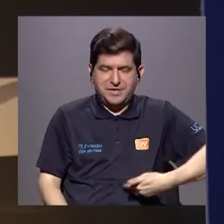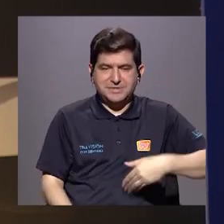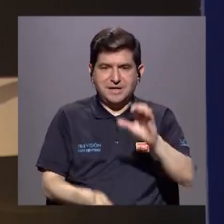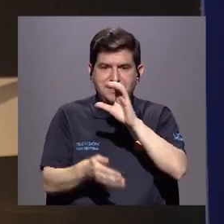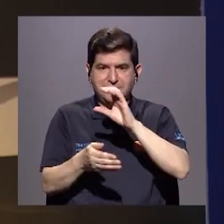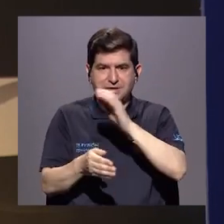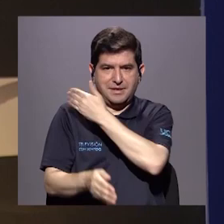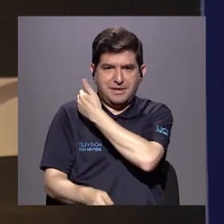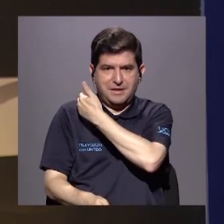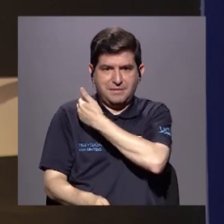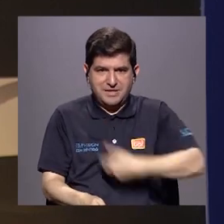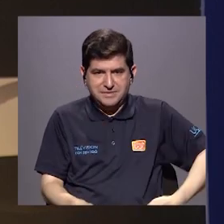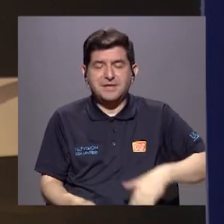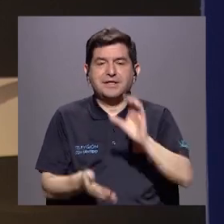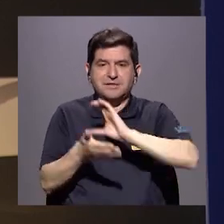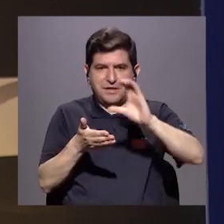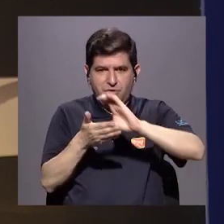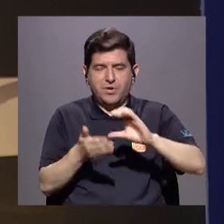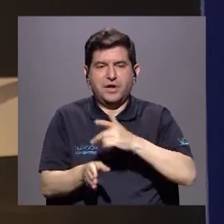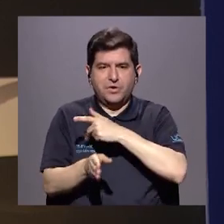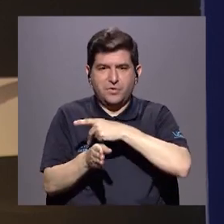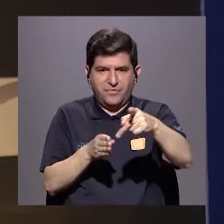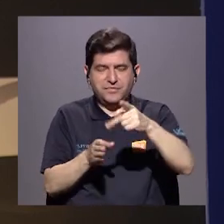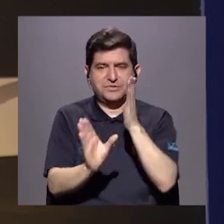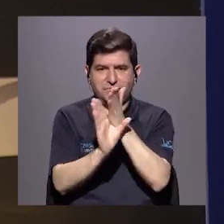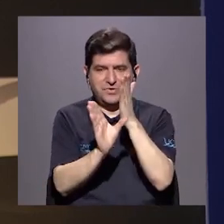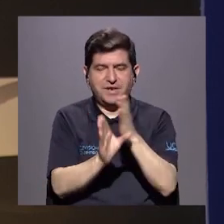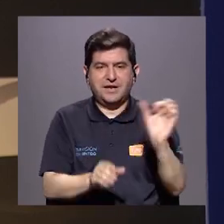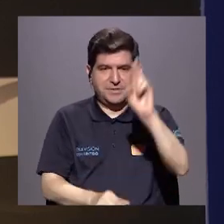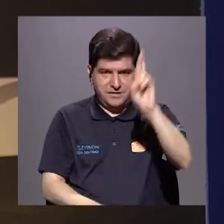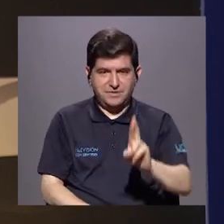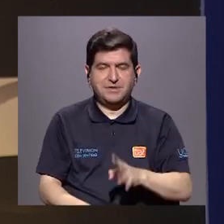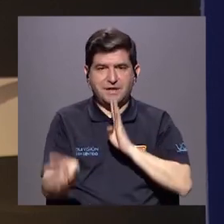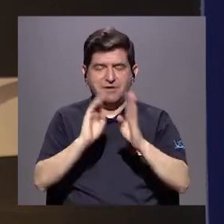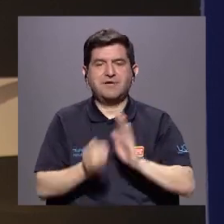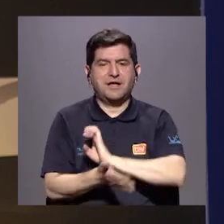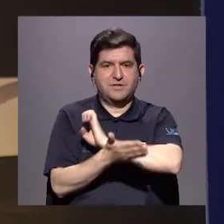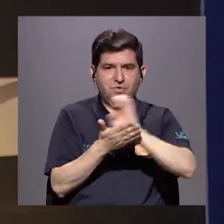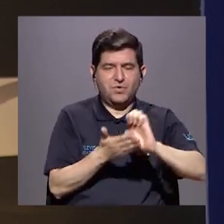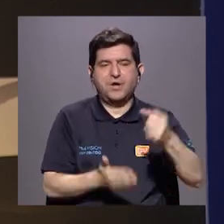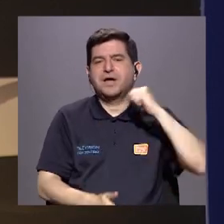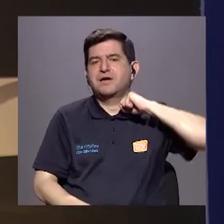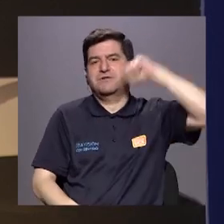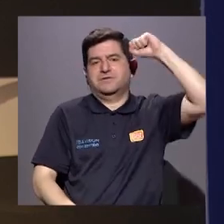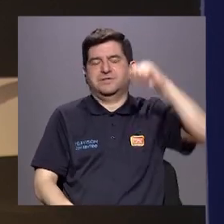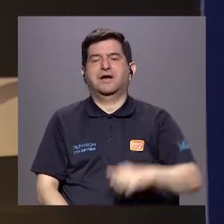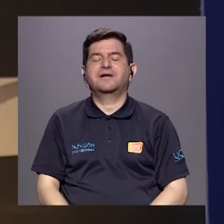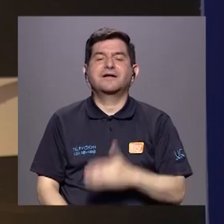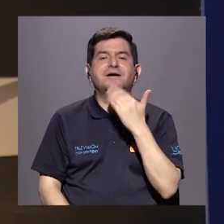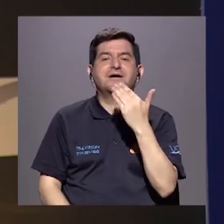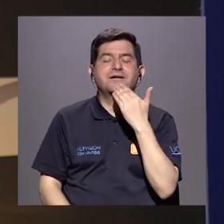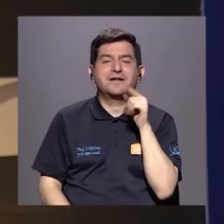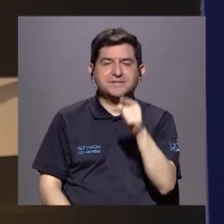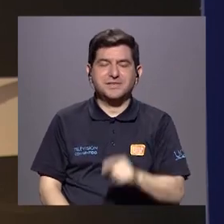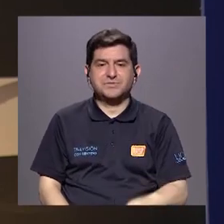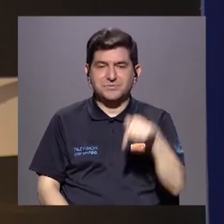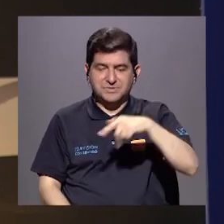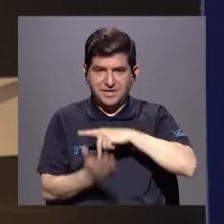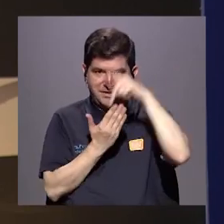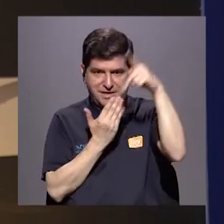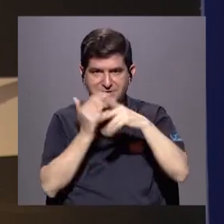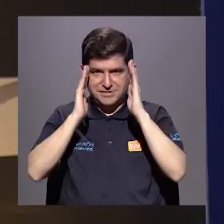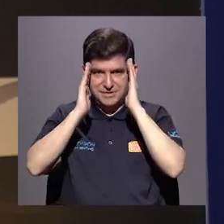colegio de profesionales en psicología de costa rica- hablando acerca de la prevención del suicidio gracias por haber estado en este